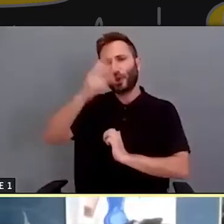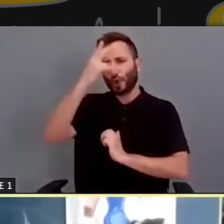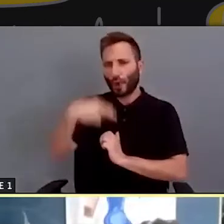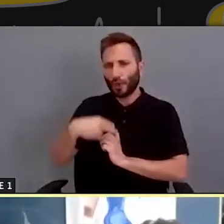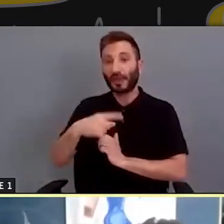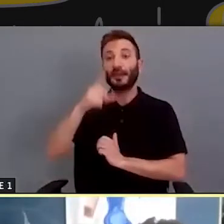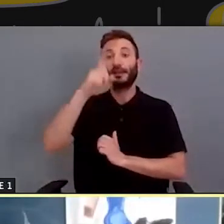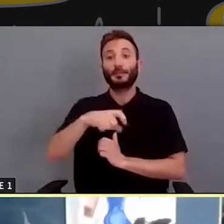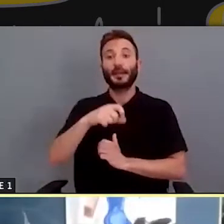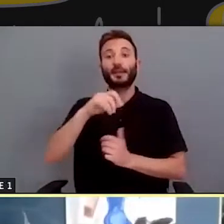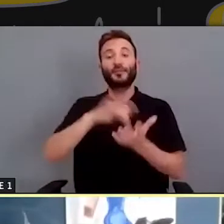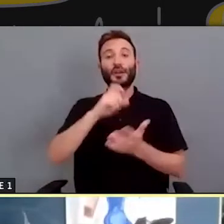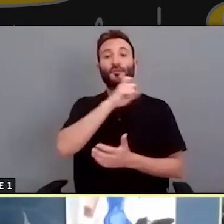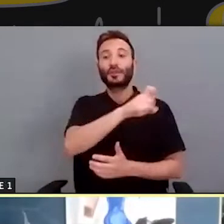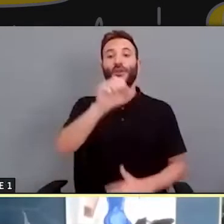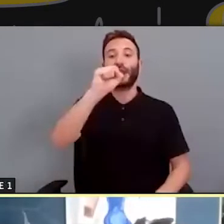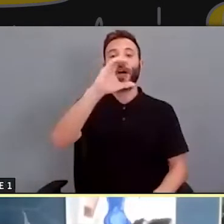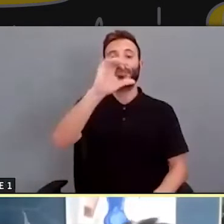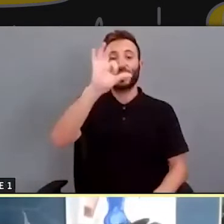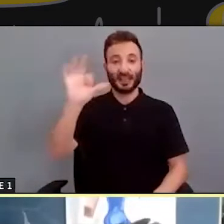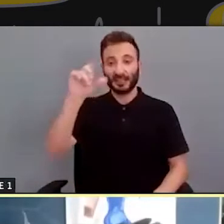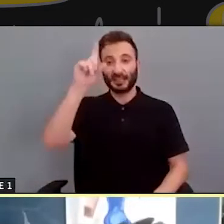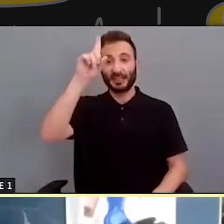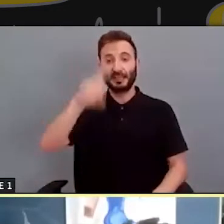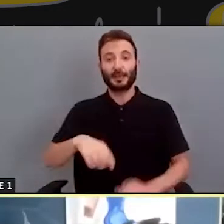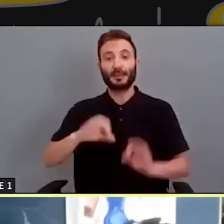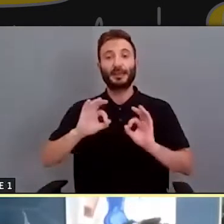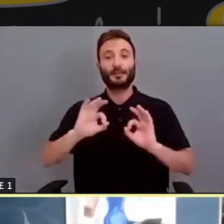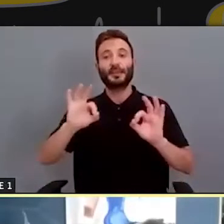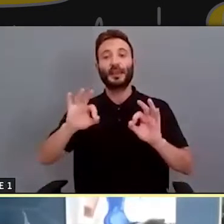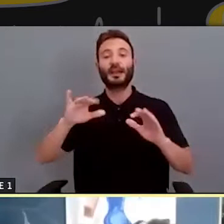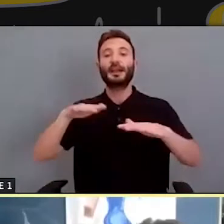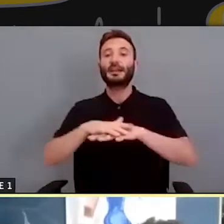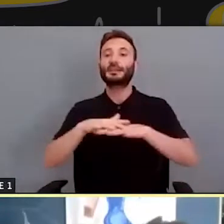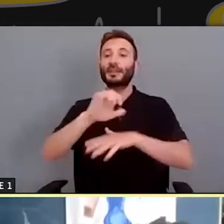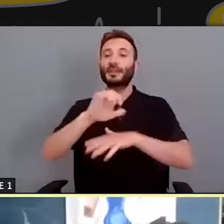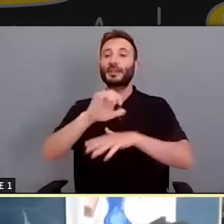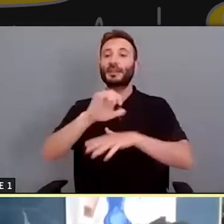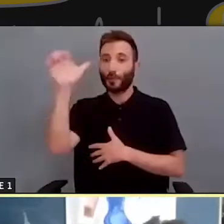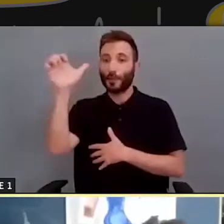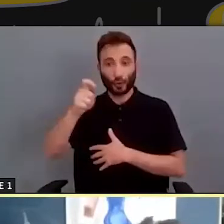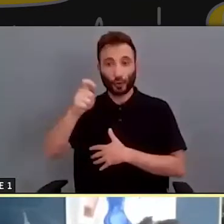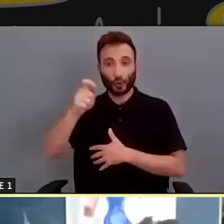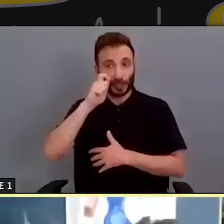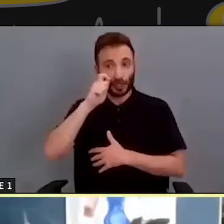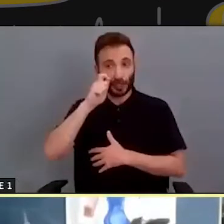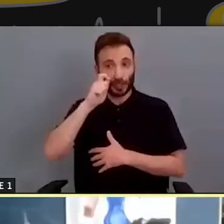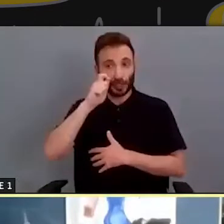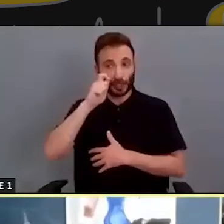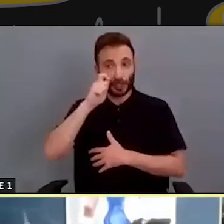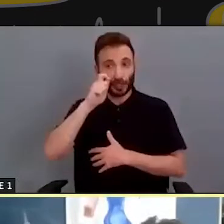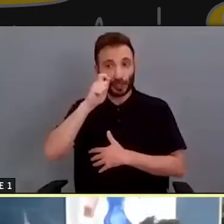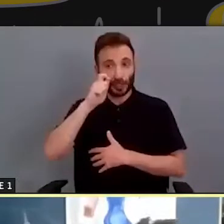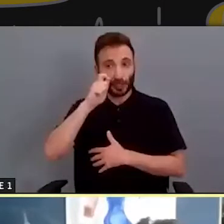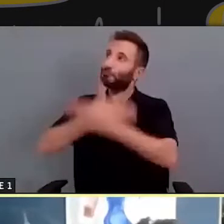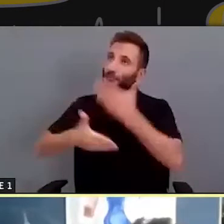Fundación ACS, también ENAT, que es la Red Europea de Turismo Accesible, y varias